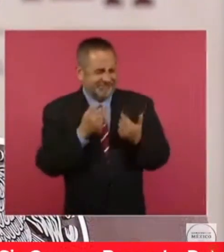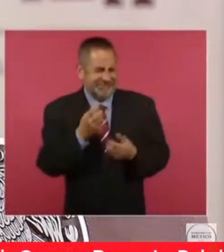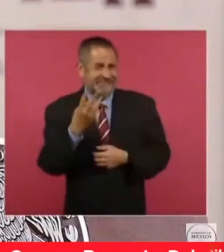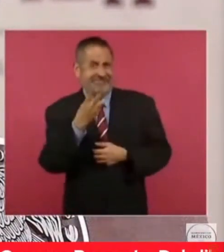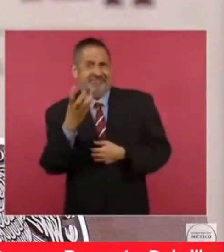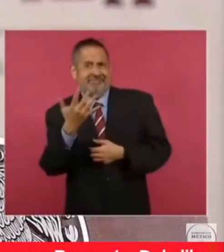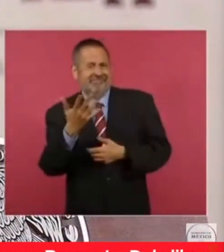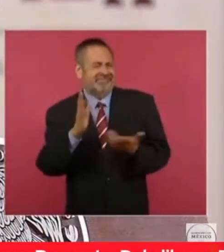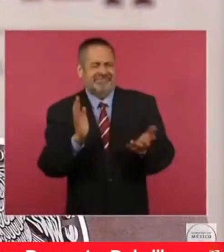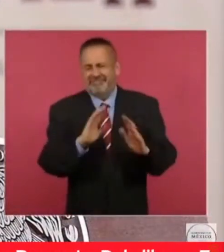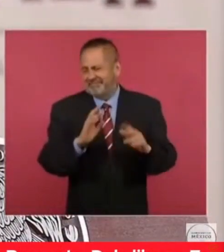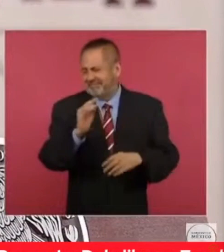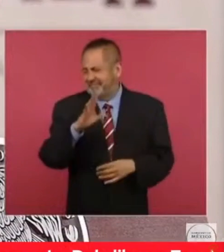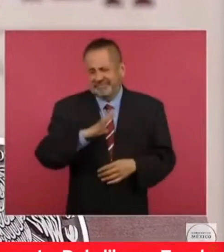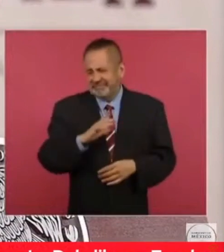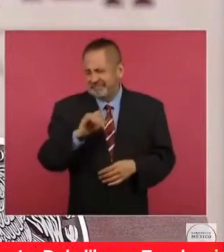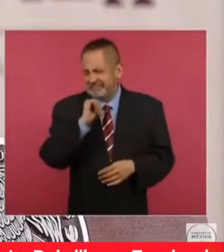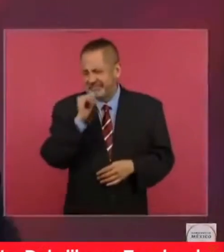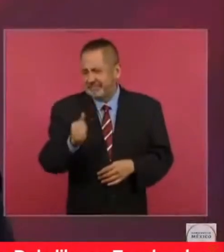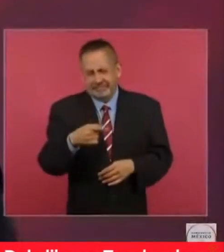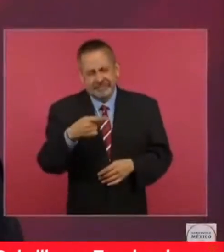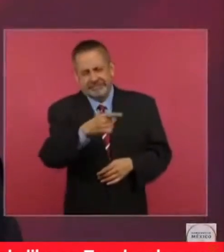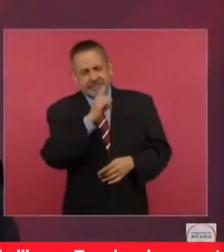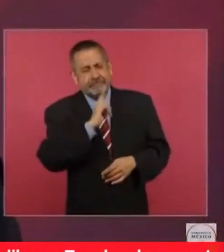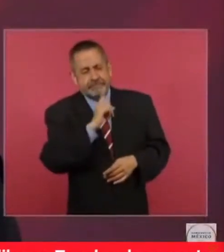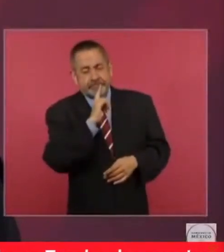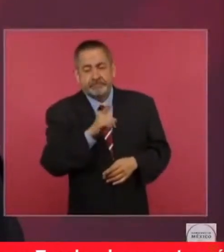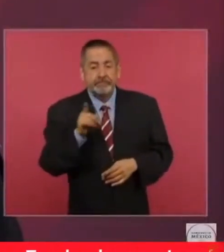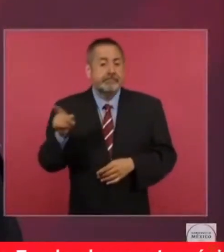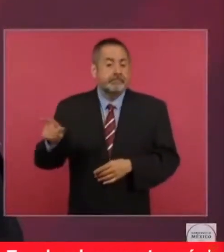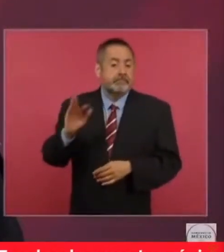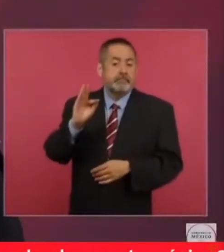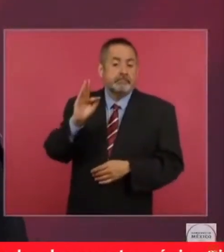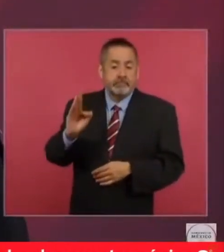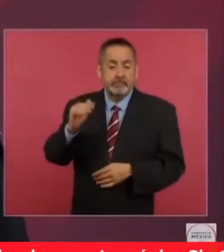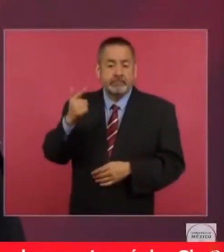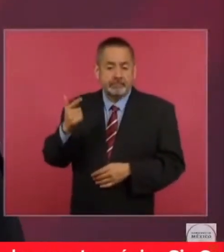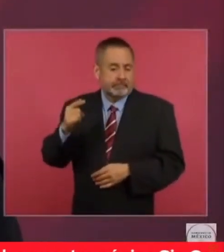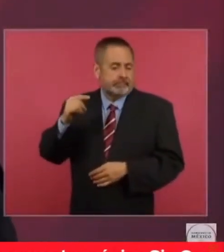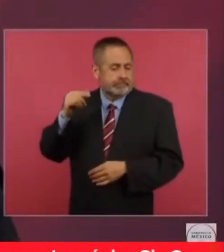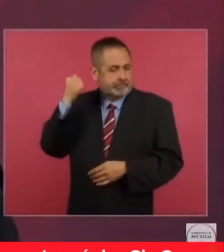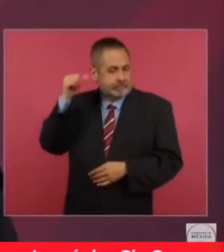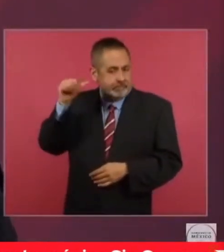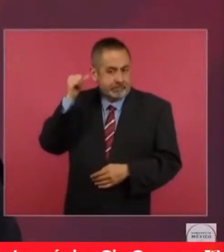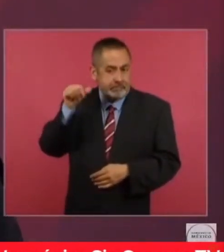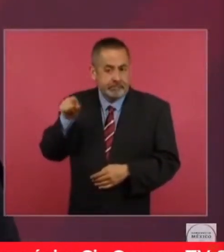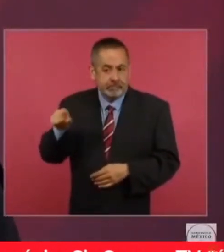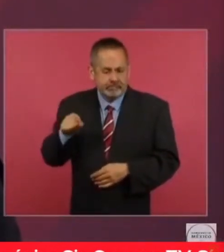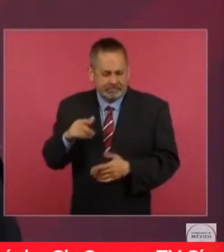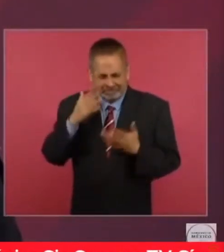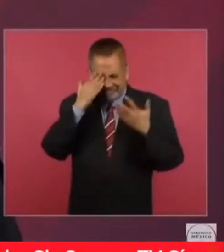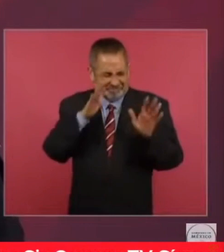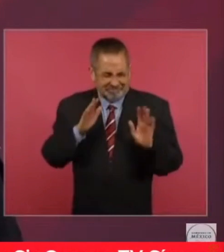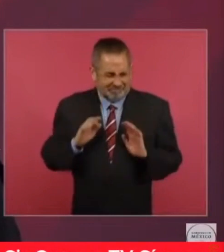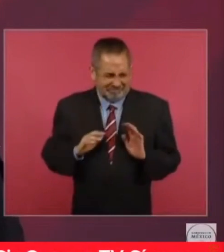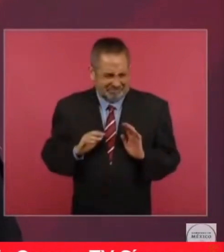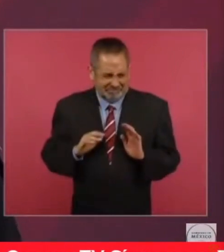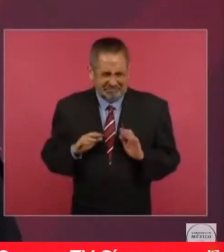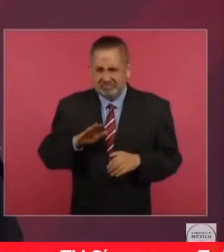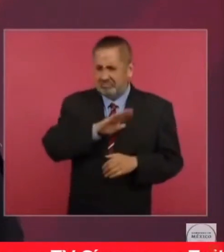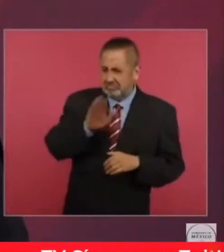a conocer por el director de Cuadratín e informó que la Fiscalía General de Acapulco no tenía conocimiento de más